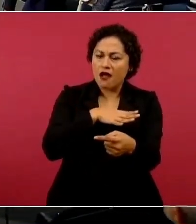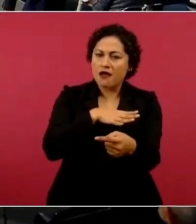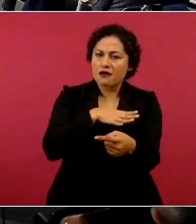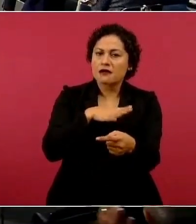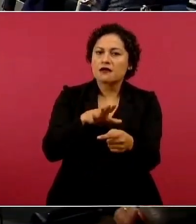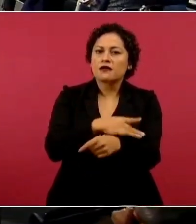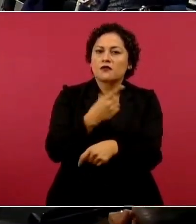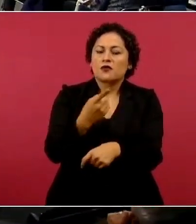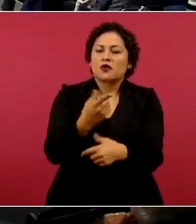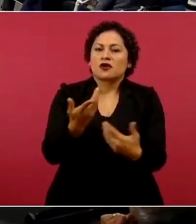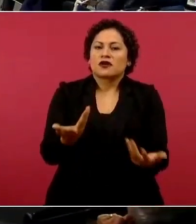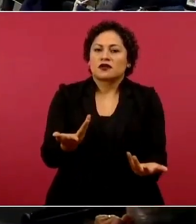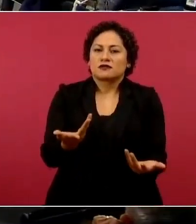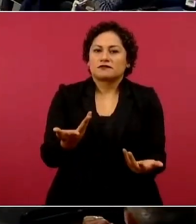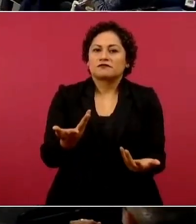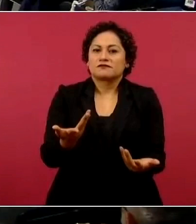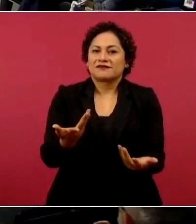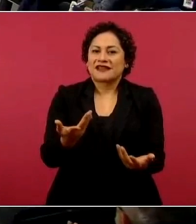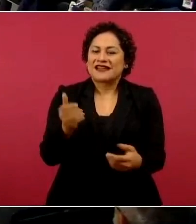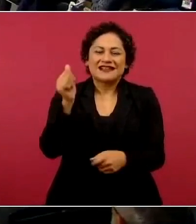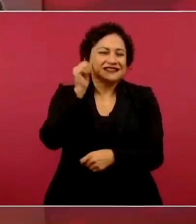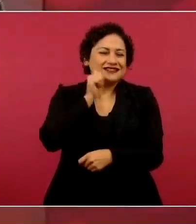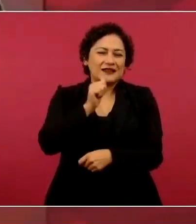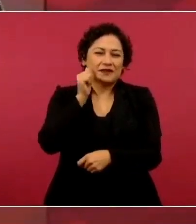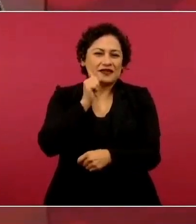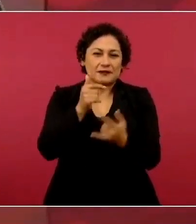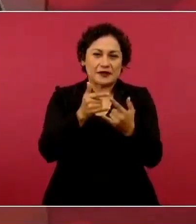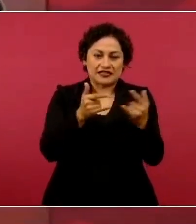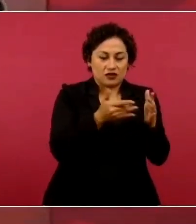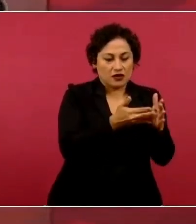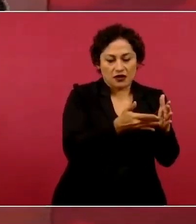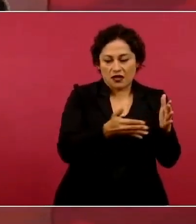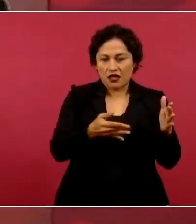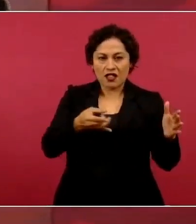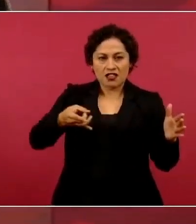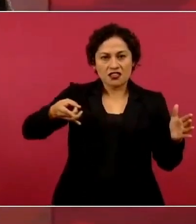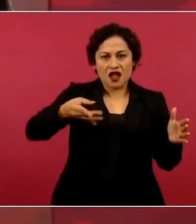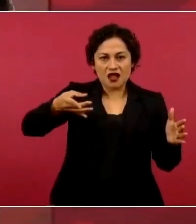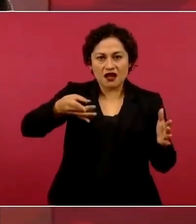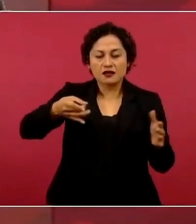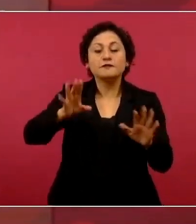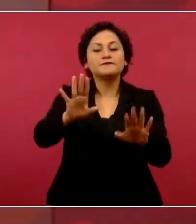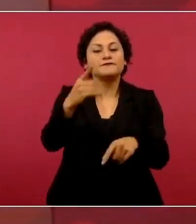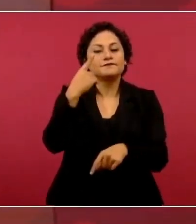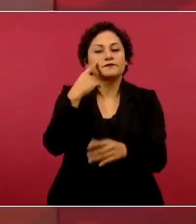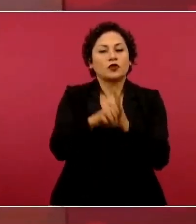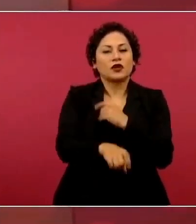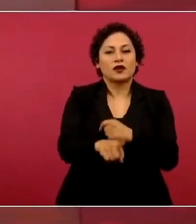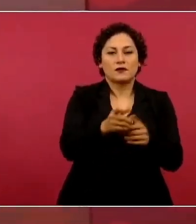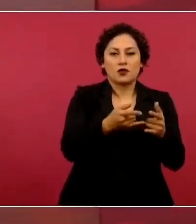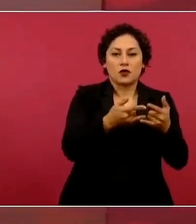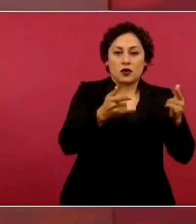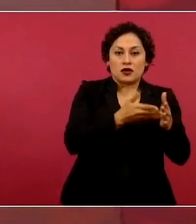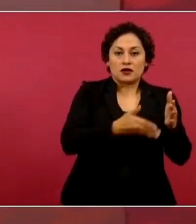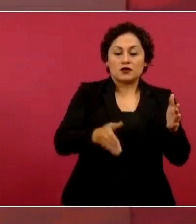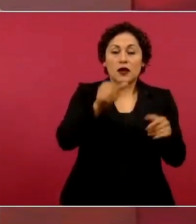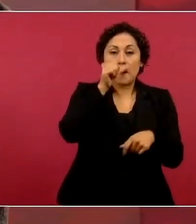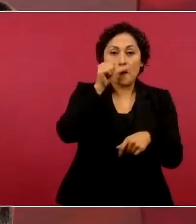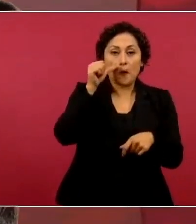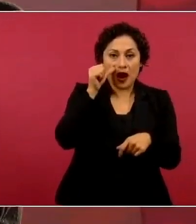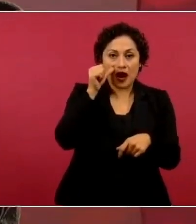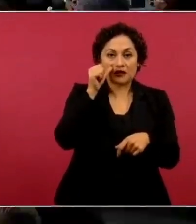resultan derrotados con Juárez, con la reforma y con la